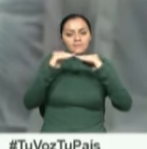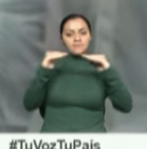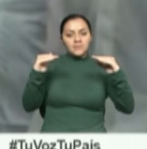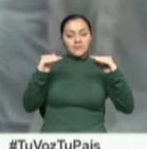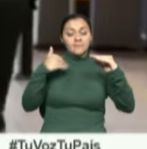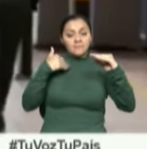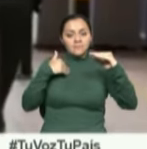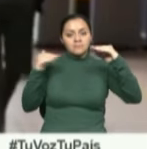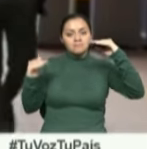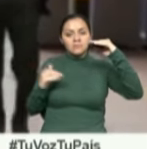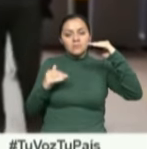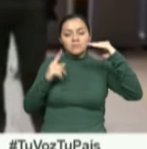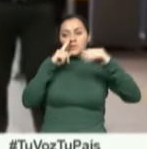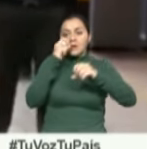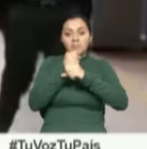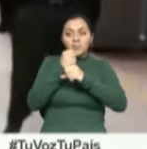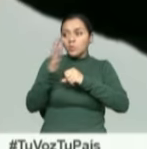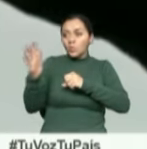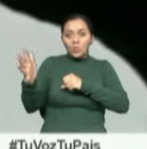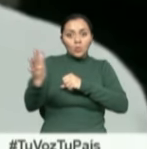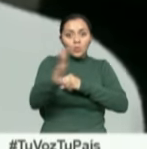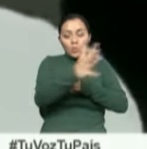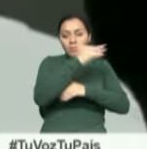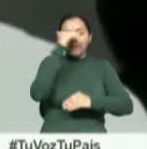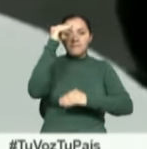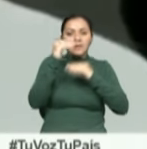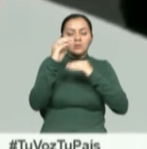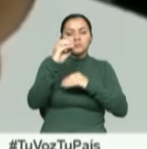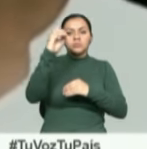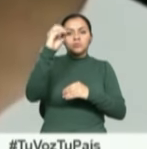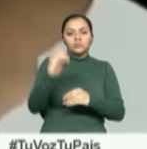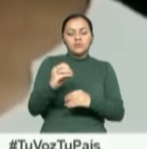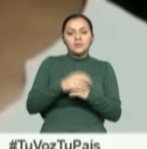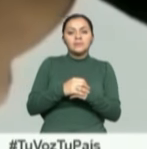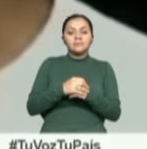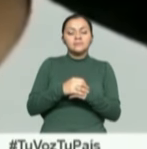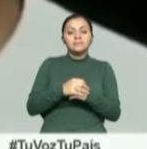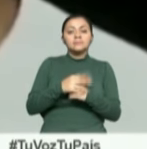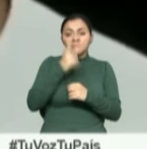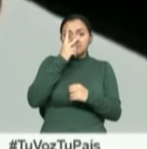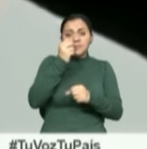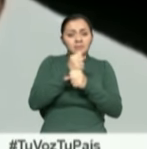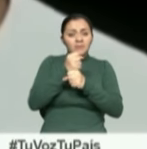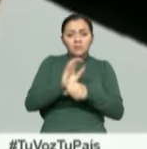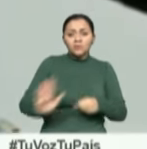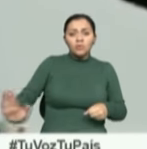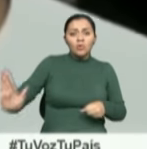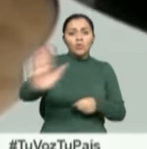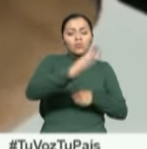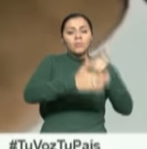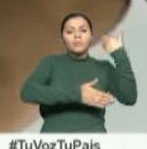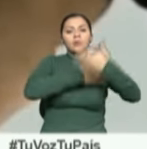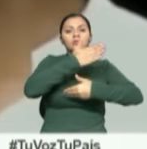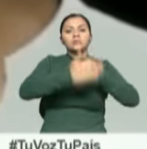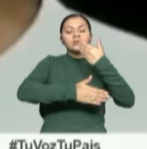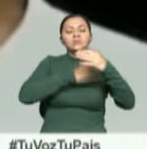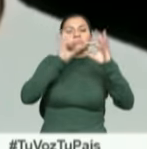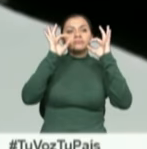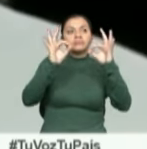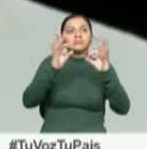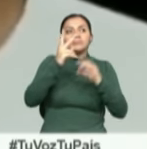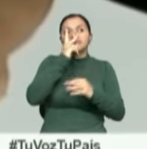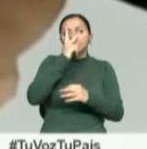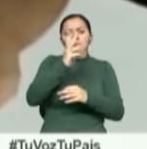de desempleo en el continente. Ustedes, trabajadores, son el corazón de este proceso que ya